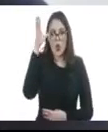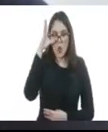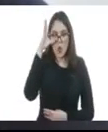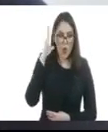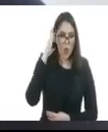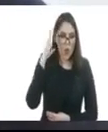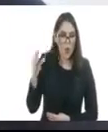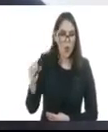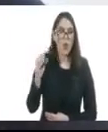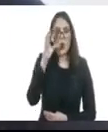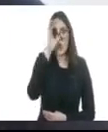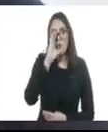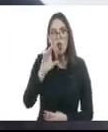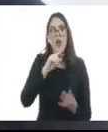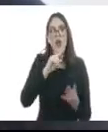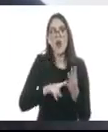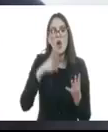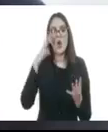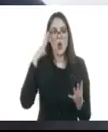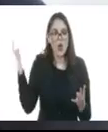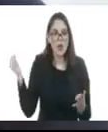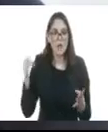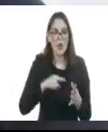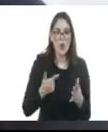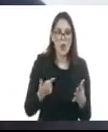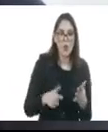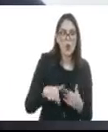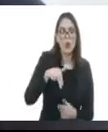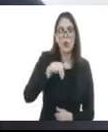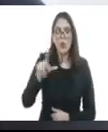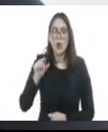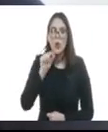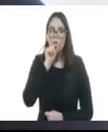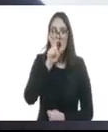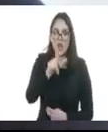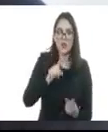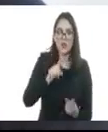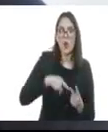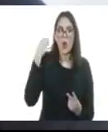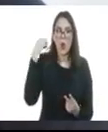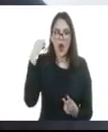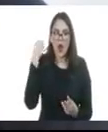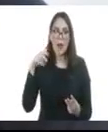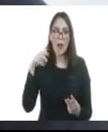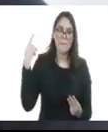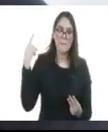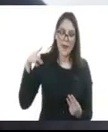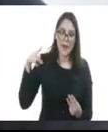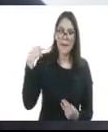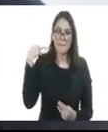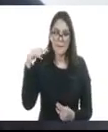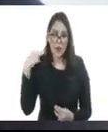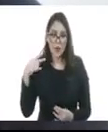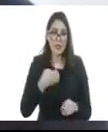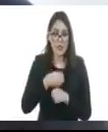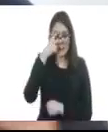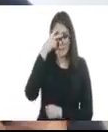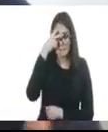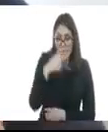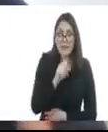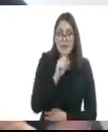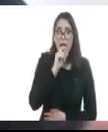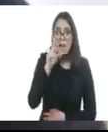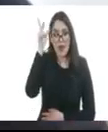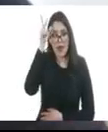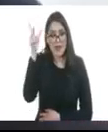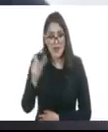Guanajuato, Guerrero, Jalisco, Nuevo León, Oaxaca, Puebla, Veracruz, Estado de México e Hidalgo. Falta